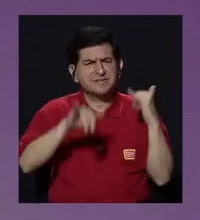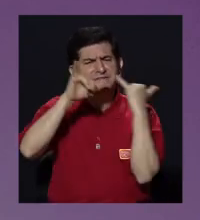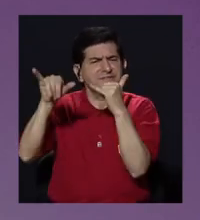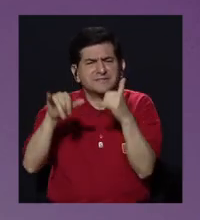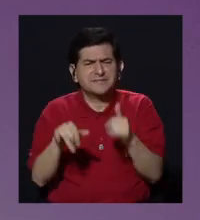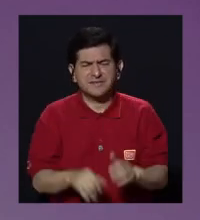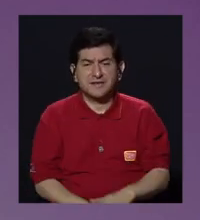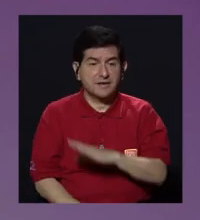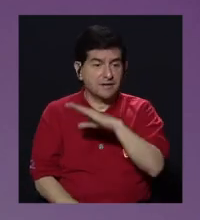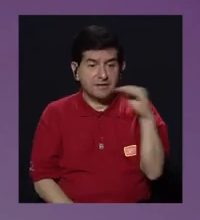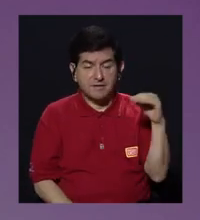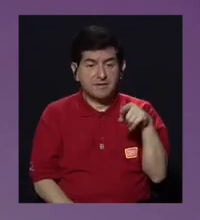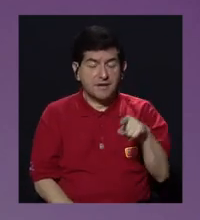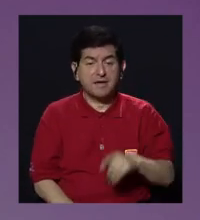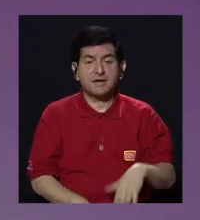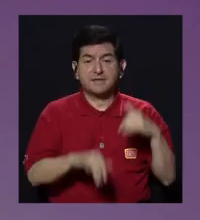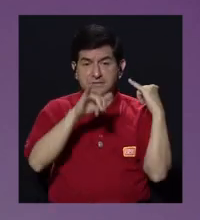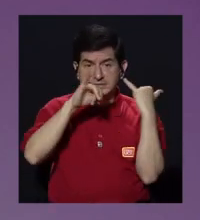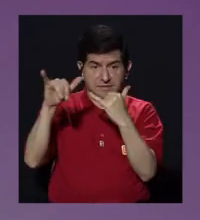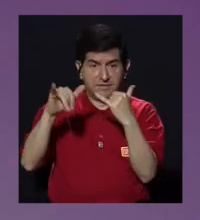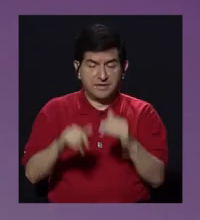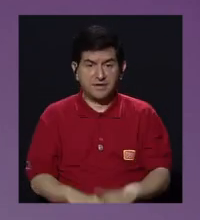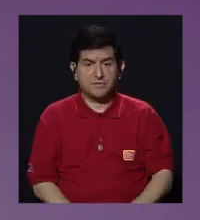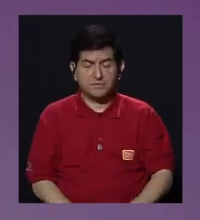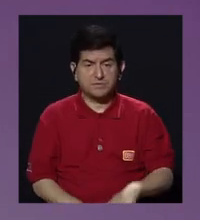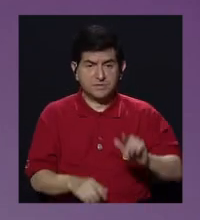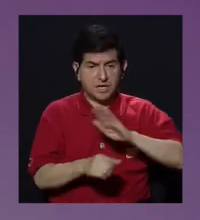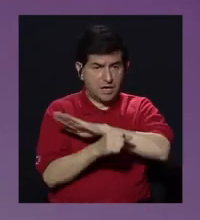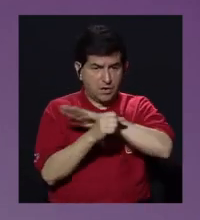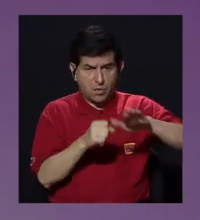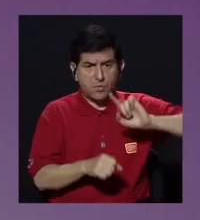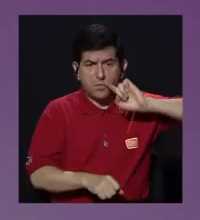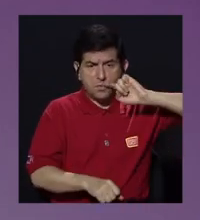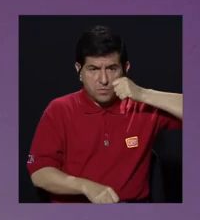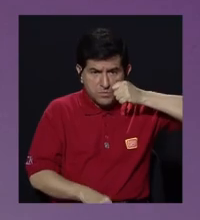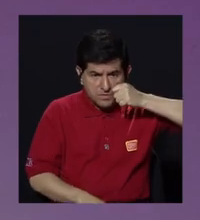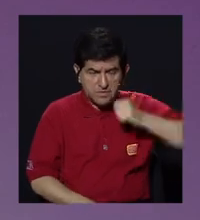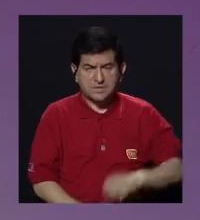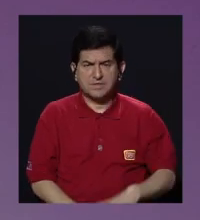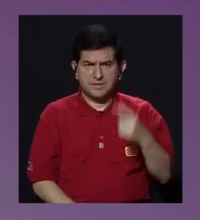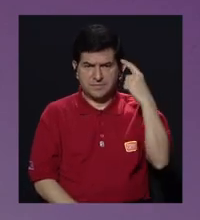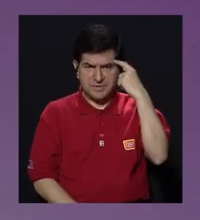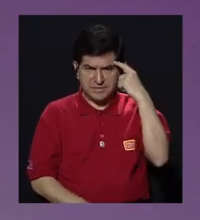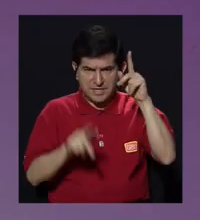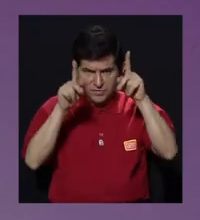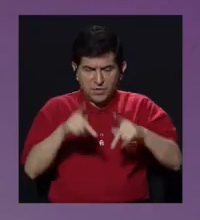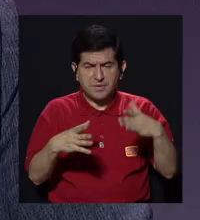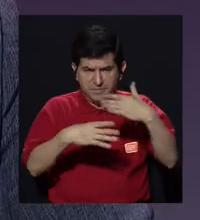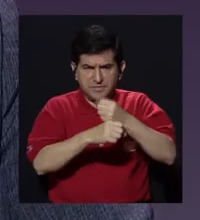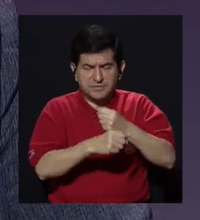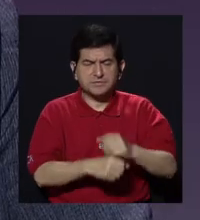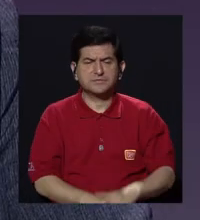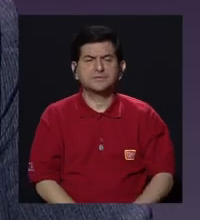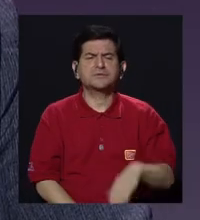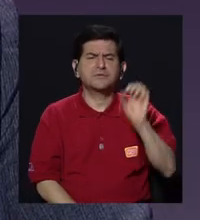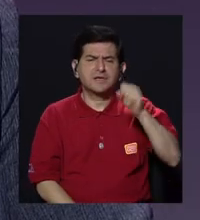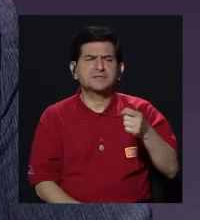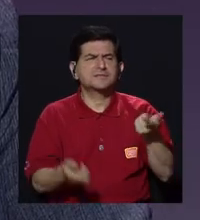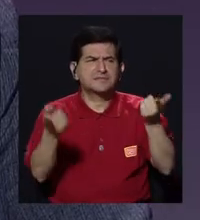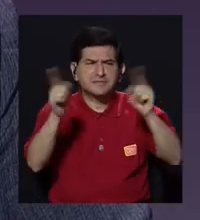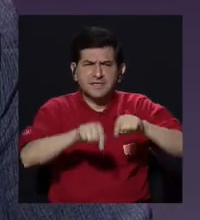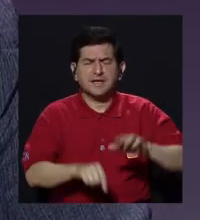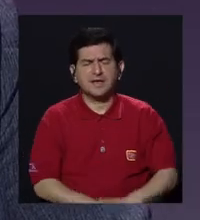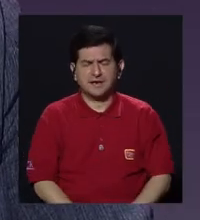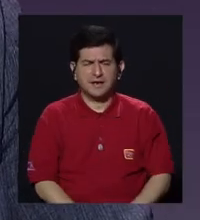denuncias? Y además que esas denuncias guardan total confidencialidad para las personas que las hacen. Sí, y en el caso